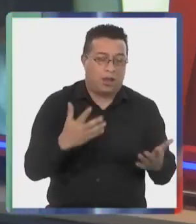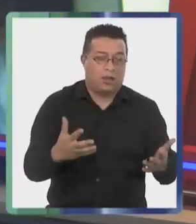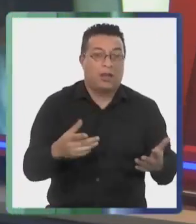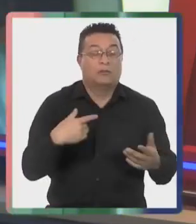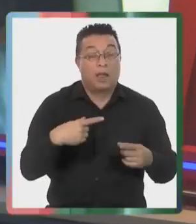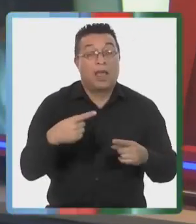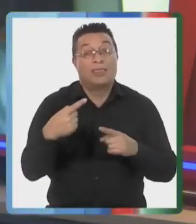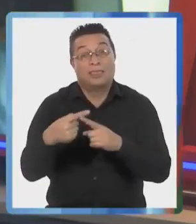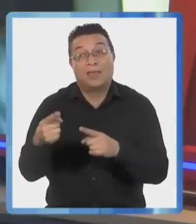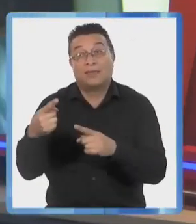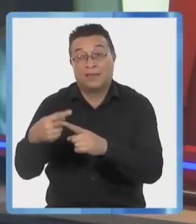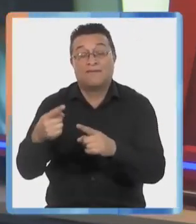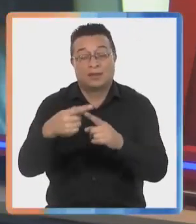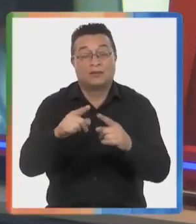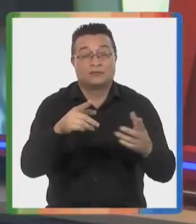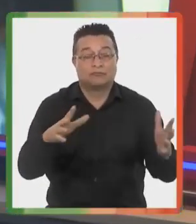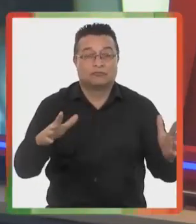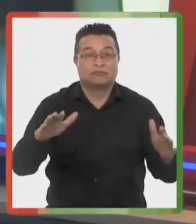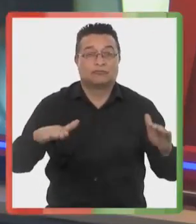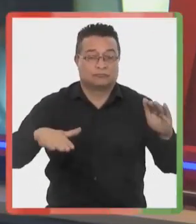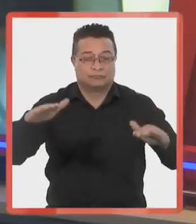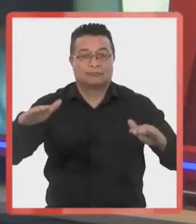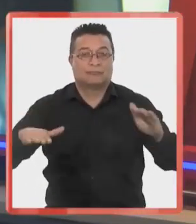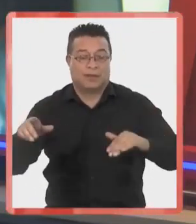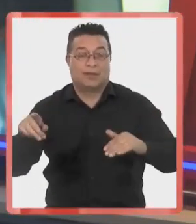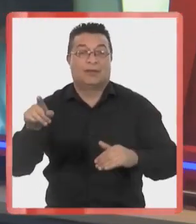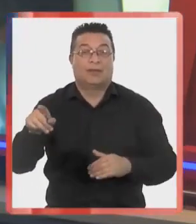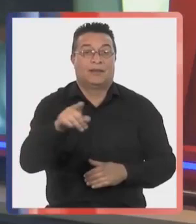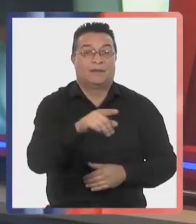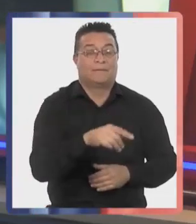pero RUT diferente, no tanto, digamos, ¿no?